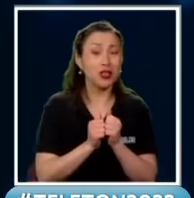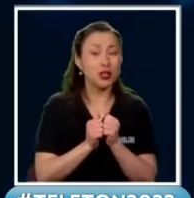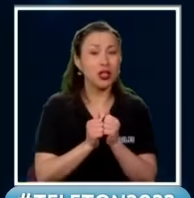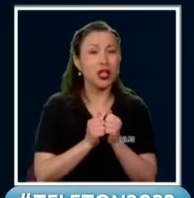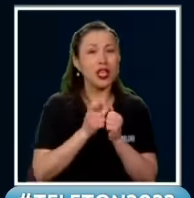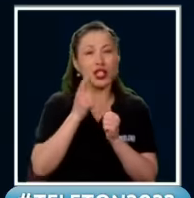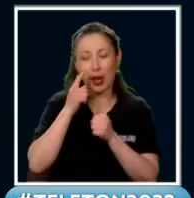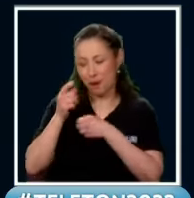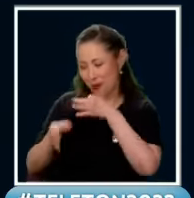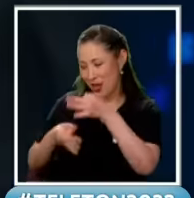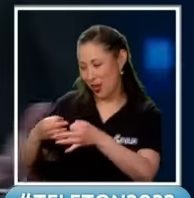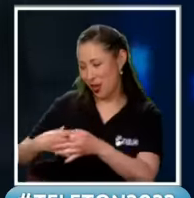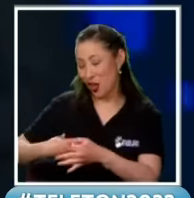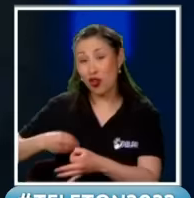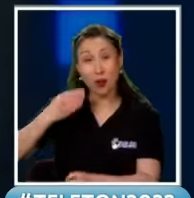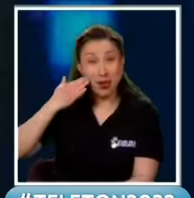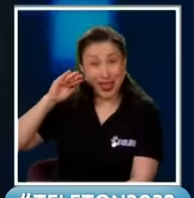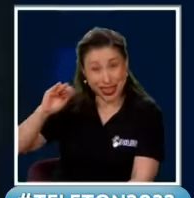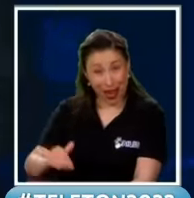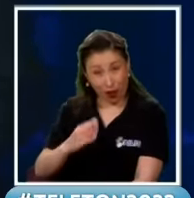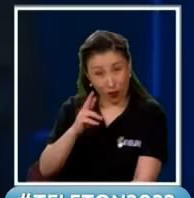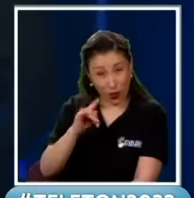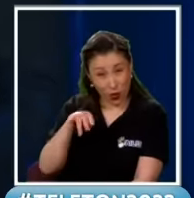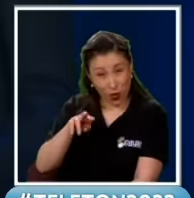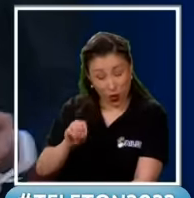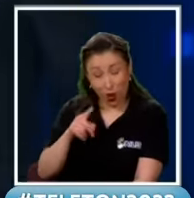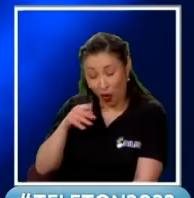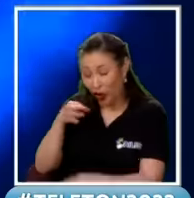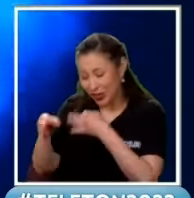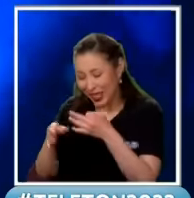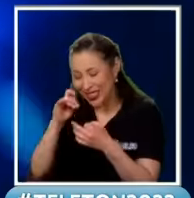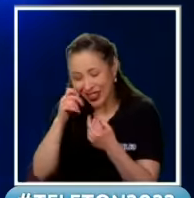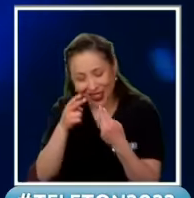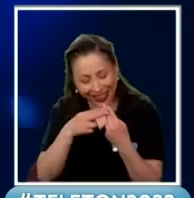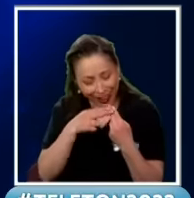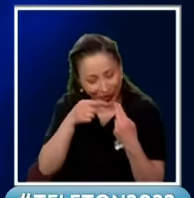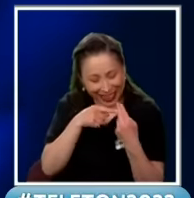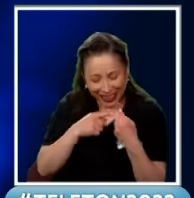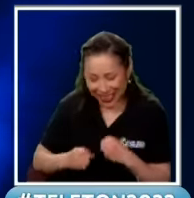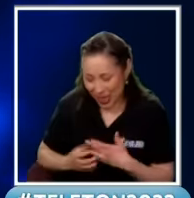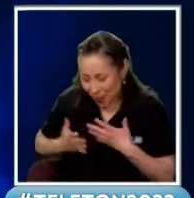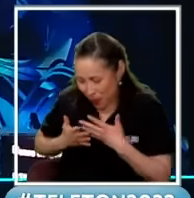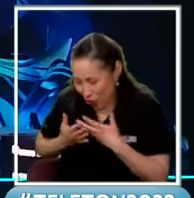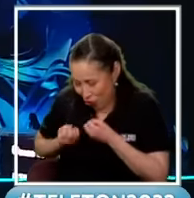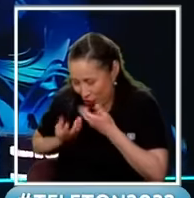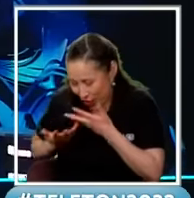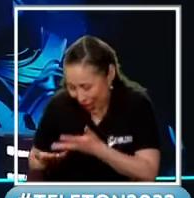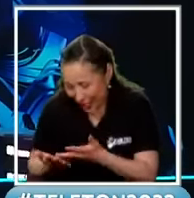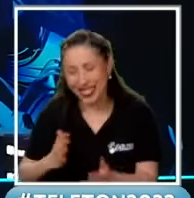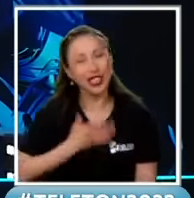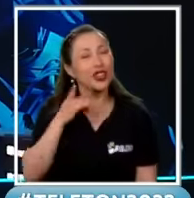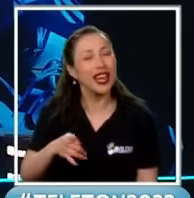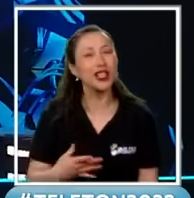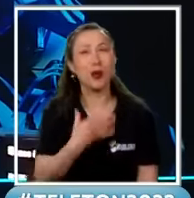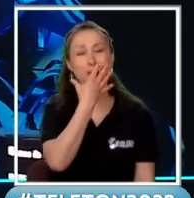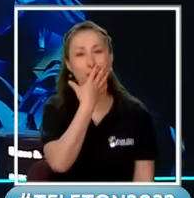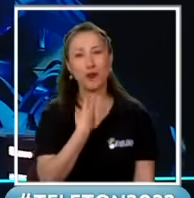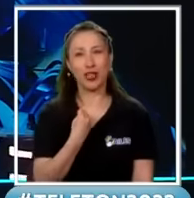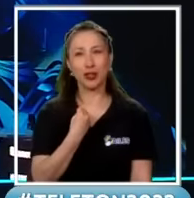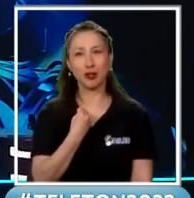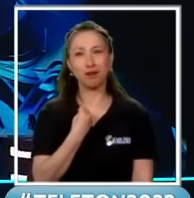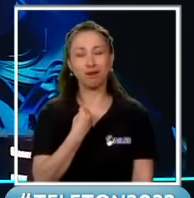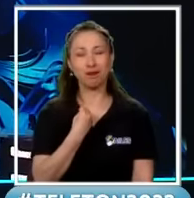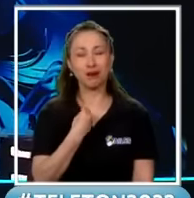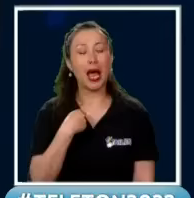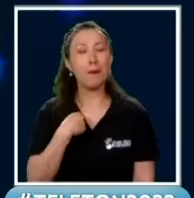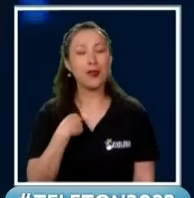contarle a mi hijo, a Brunito, chiquitito, que es la Teletón, y poder transmitir ese sentimiento, yo creo que algo demasiado hermoso hace